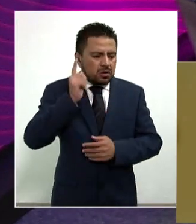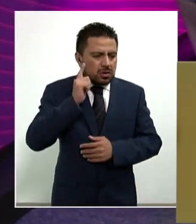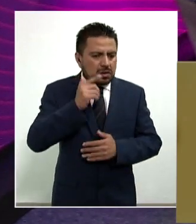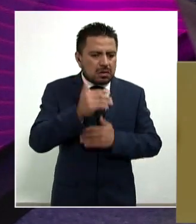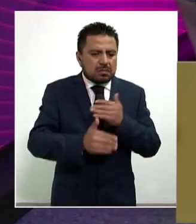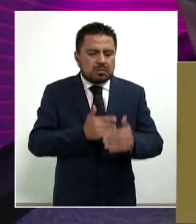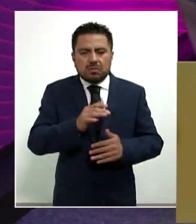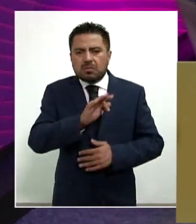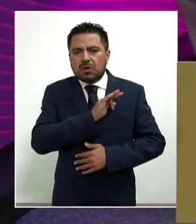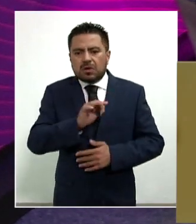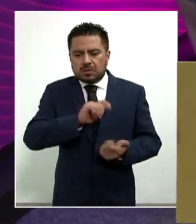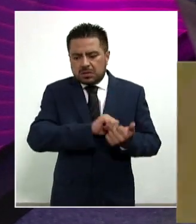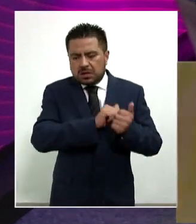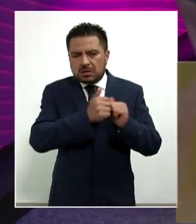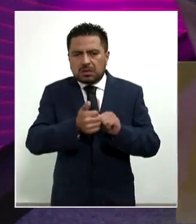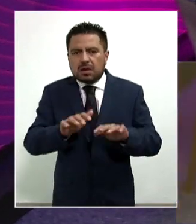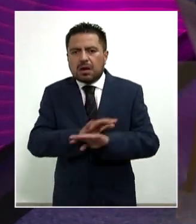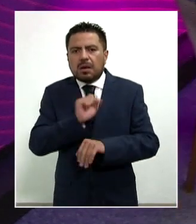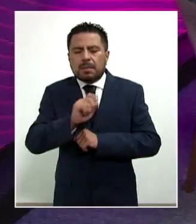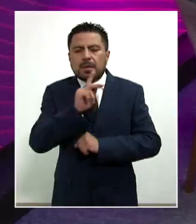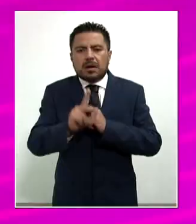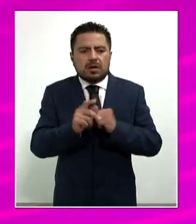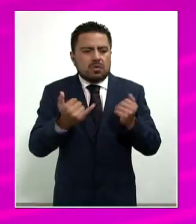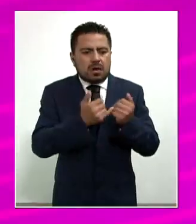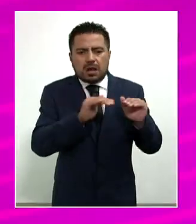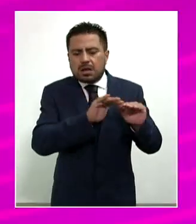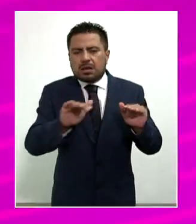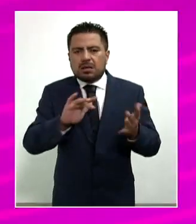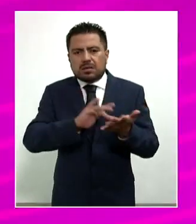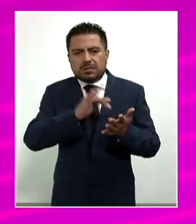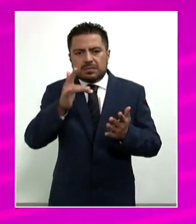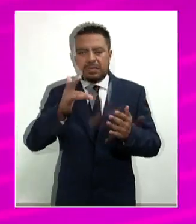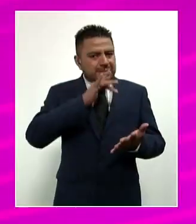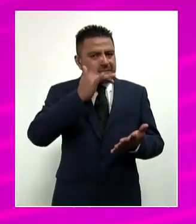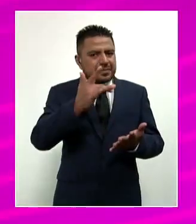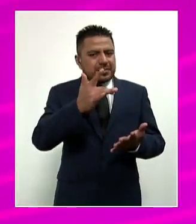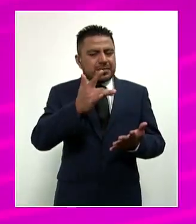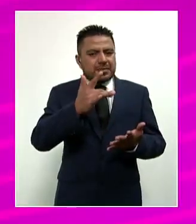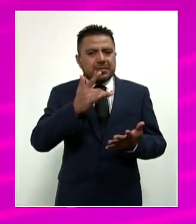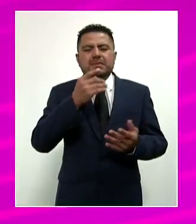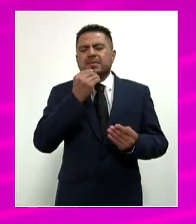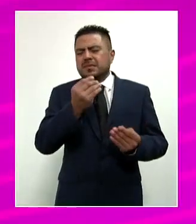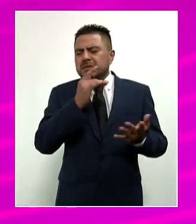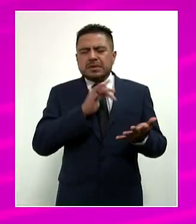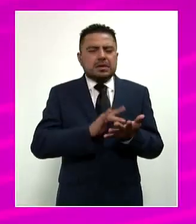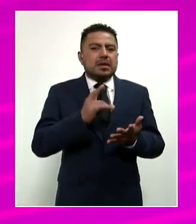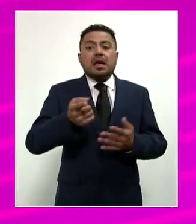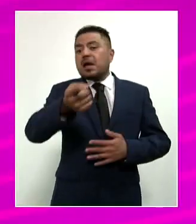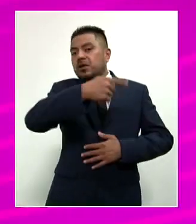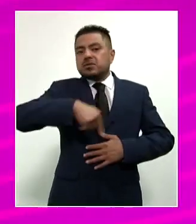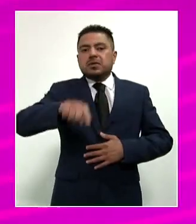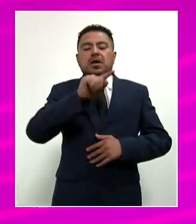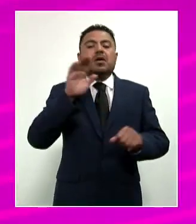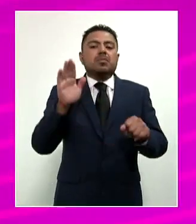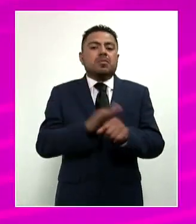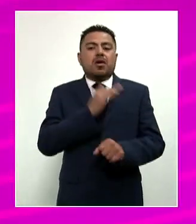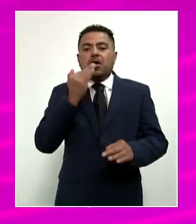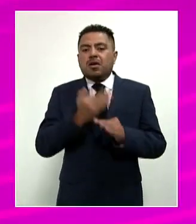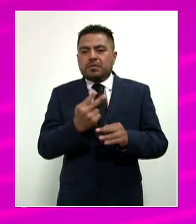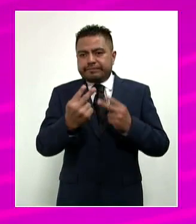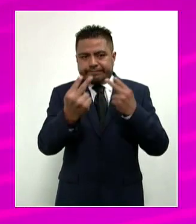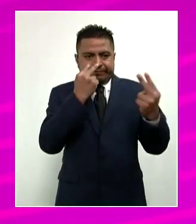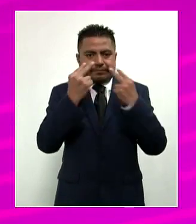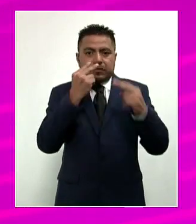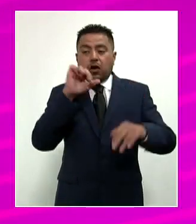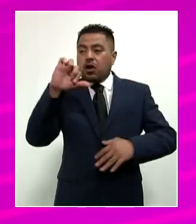adelante de poder transformarnos en un país más igualitario. Gracias. Y muchas gracias a ustedes por vernos